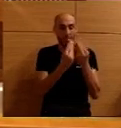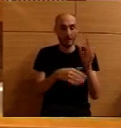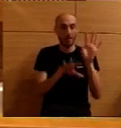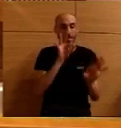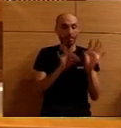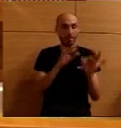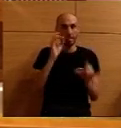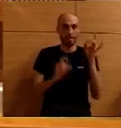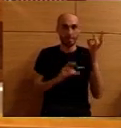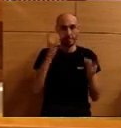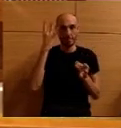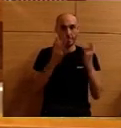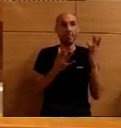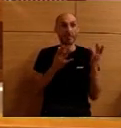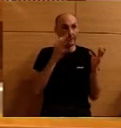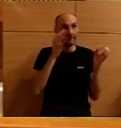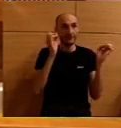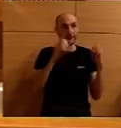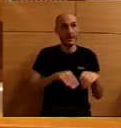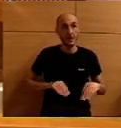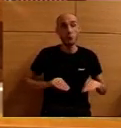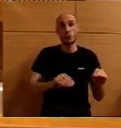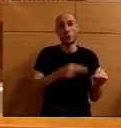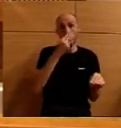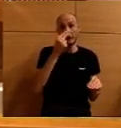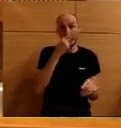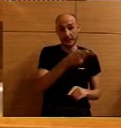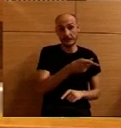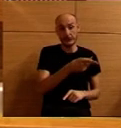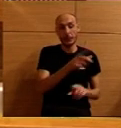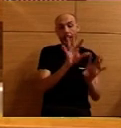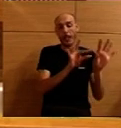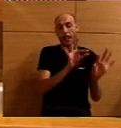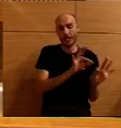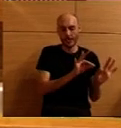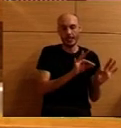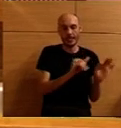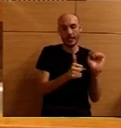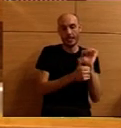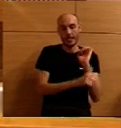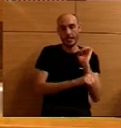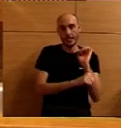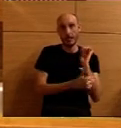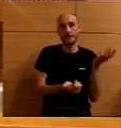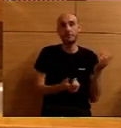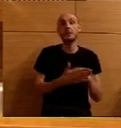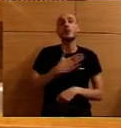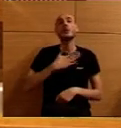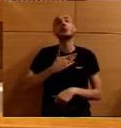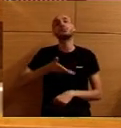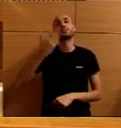escogido aleatoriamente del bloque que lee tal. Yo me sitúo en marzo